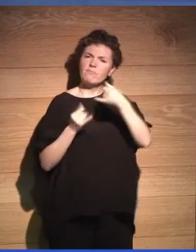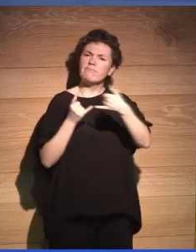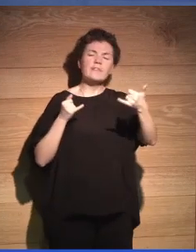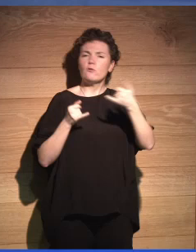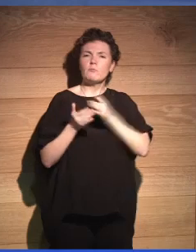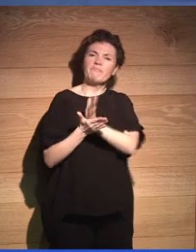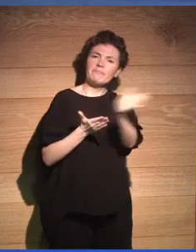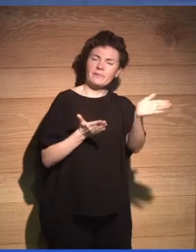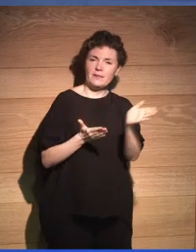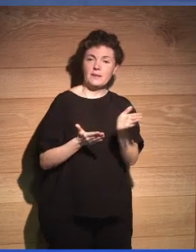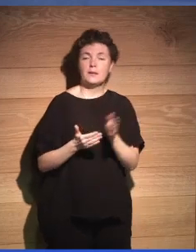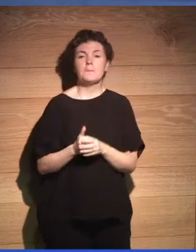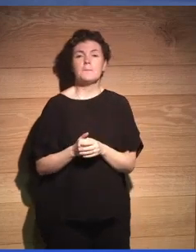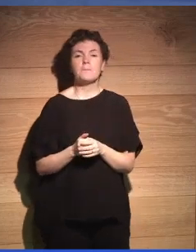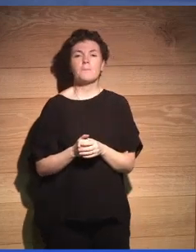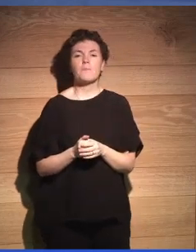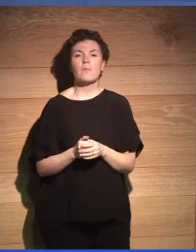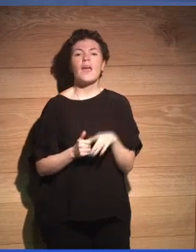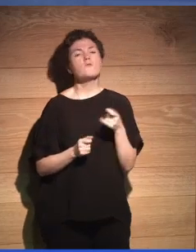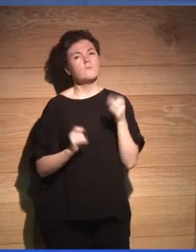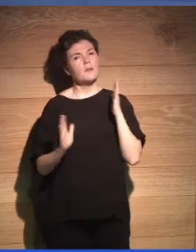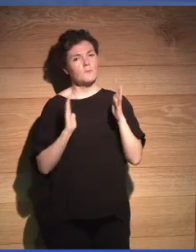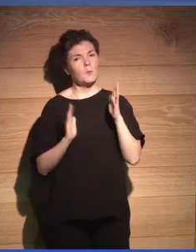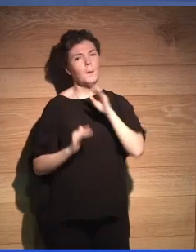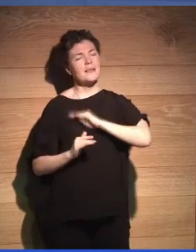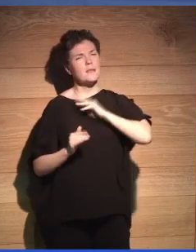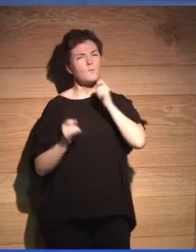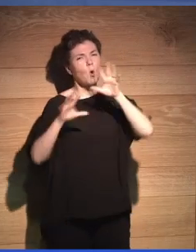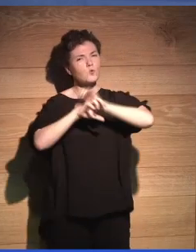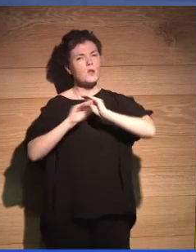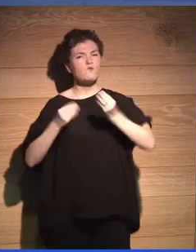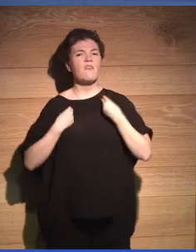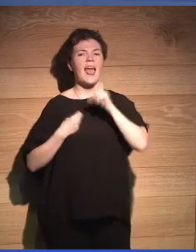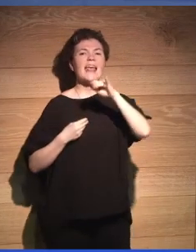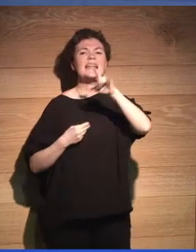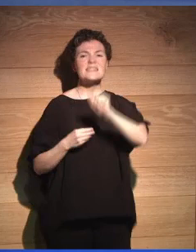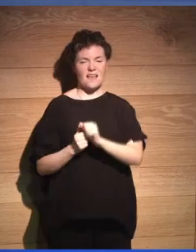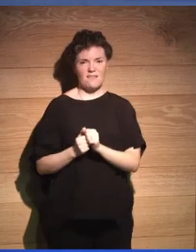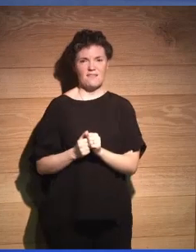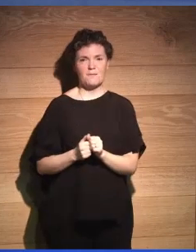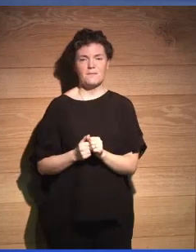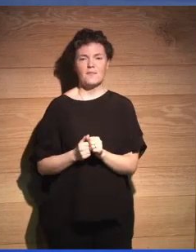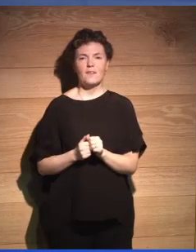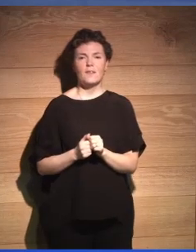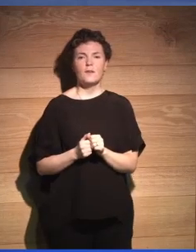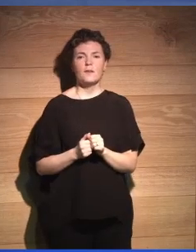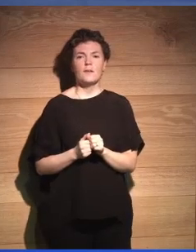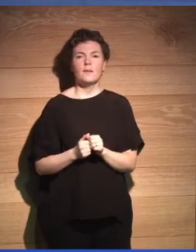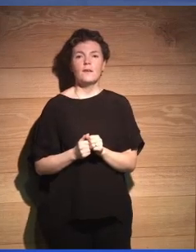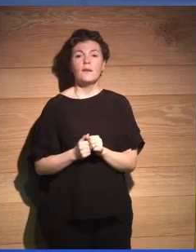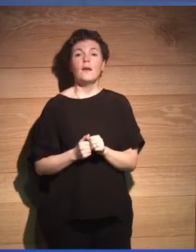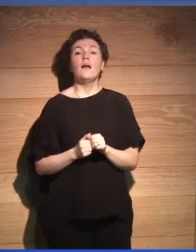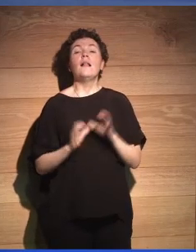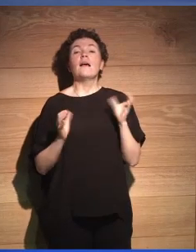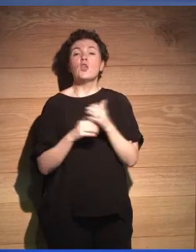aún así, ese es un episodio bastante oscuro en la vida de Ilsa. La legación soviética